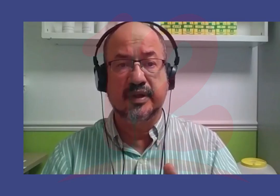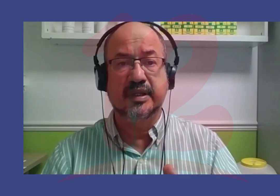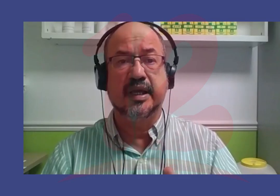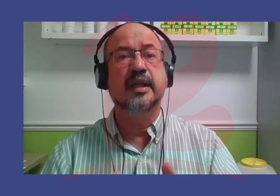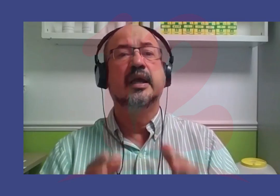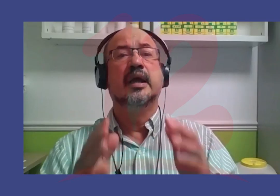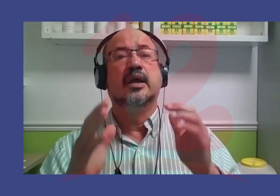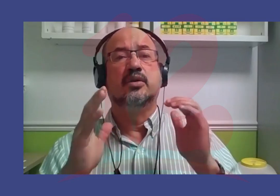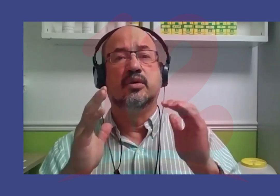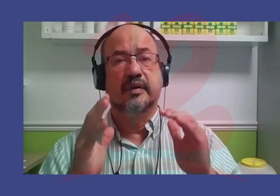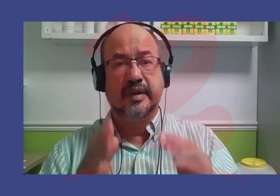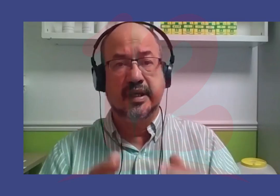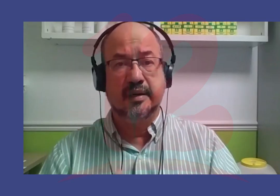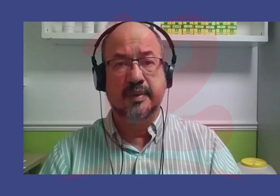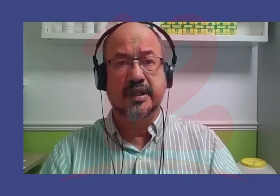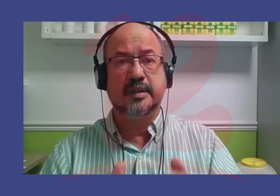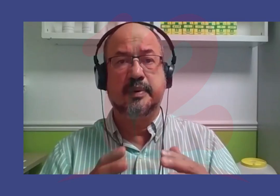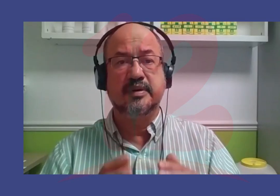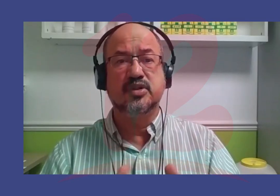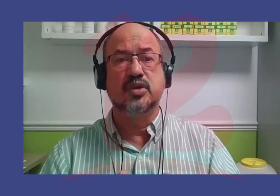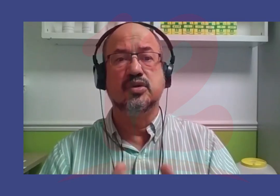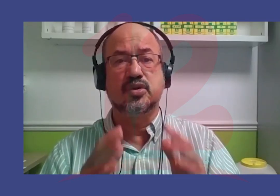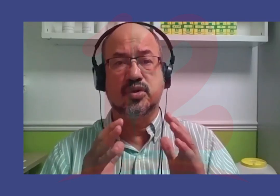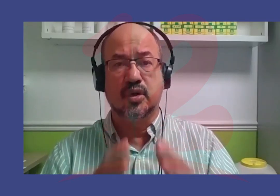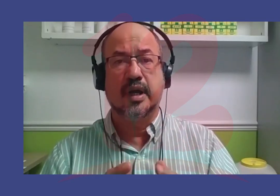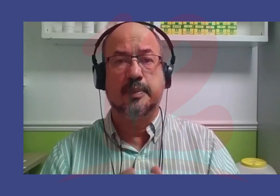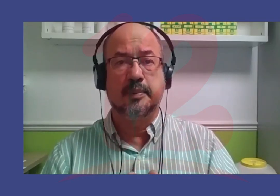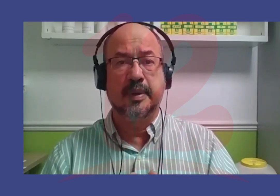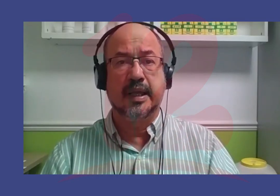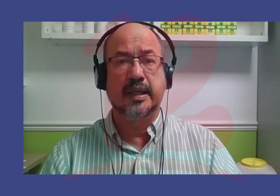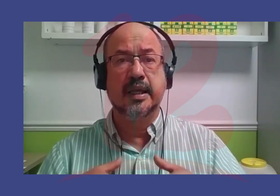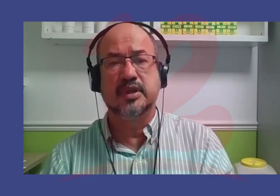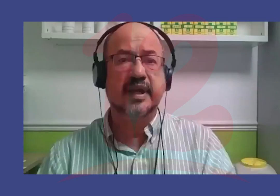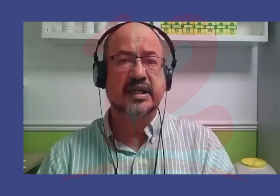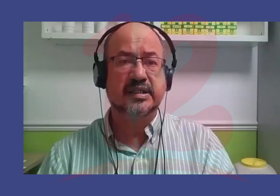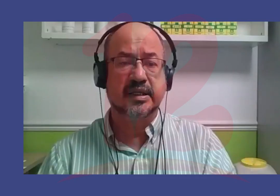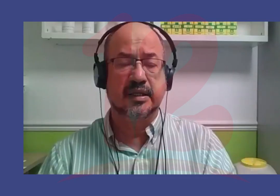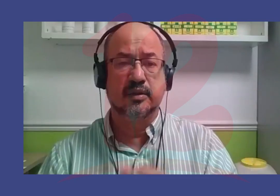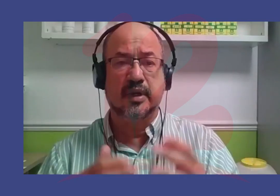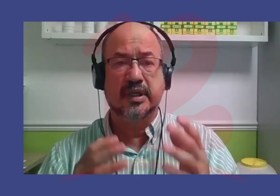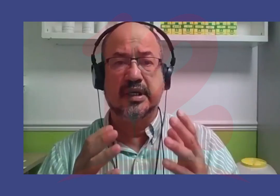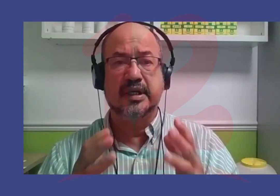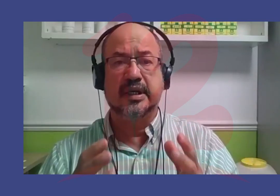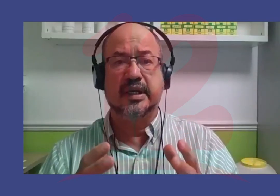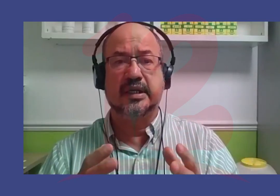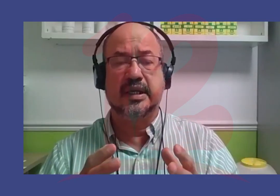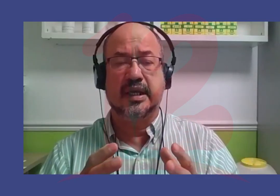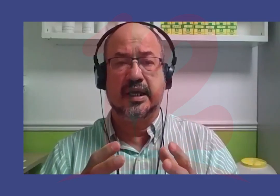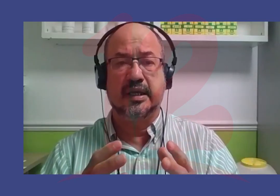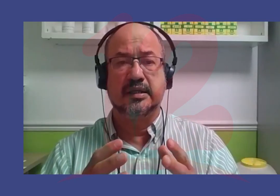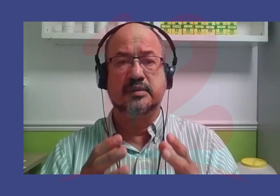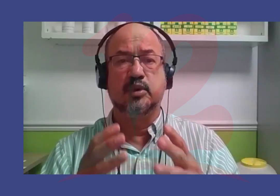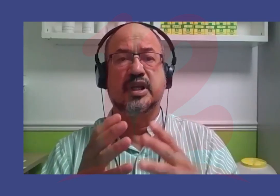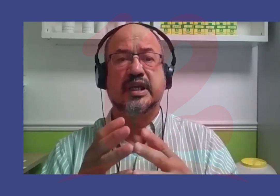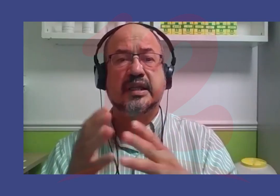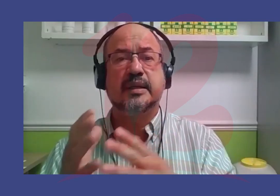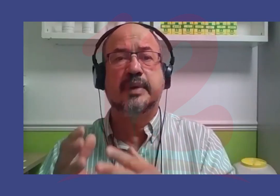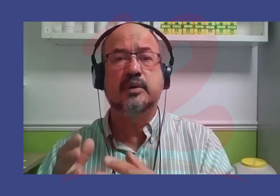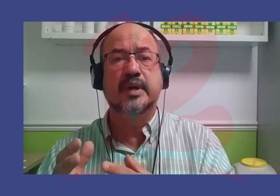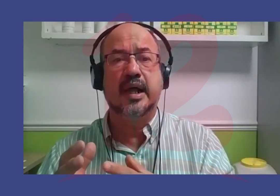hay que ser muy claro, porque mucha gente que se vacuna piensa que ya está resuelto, que no va a tener...